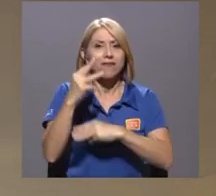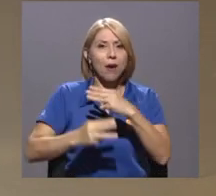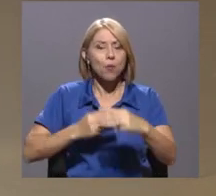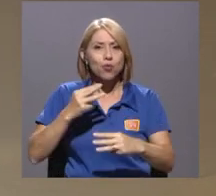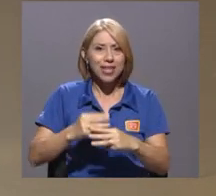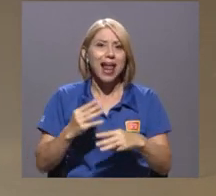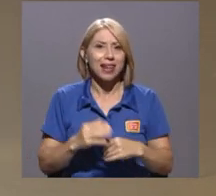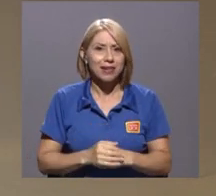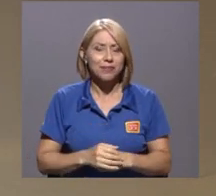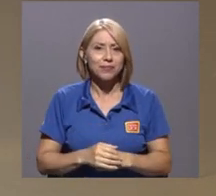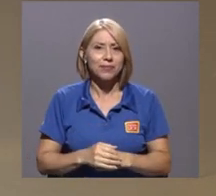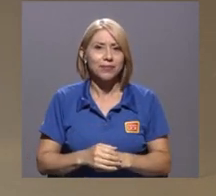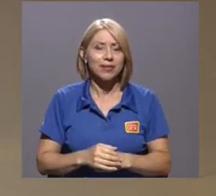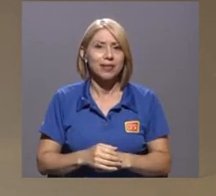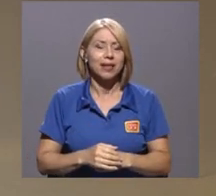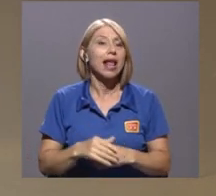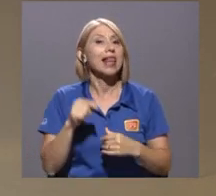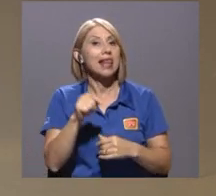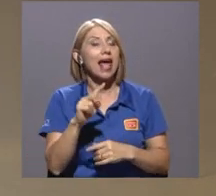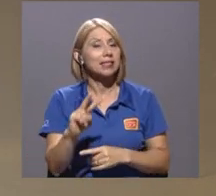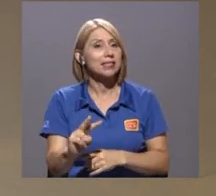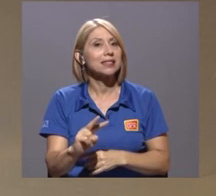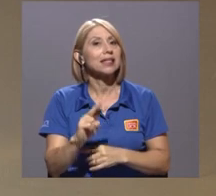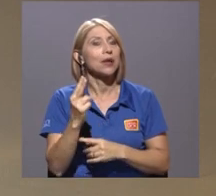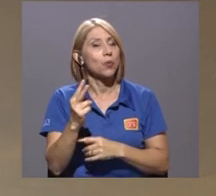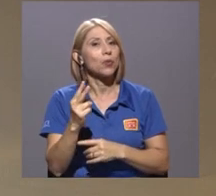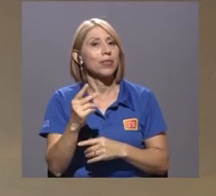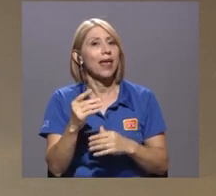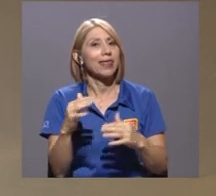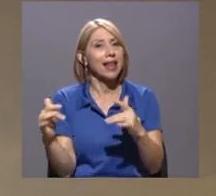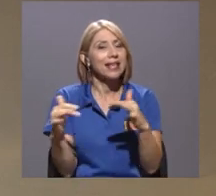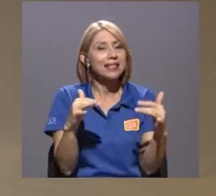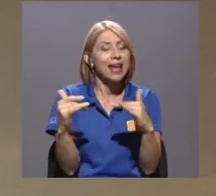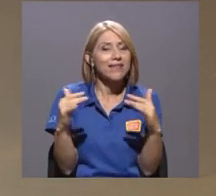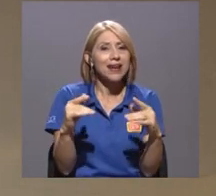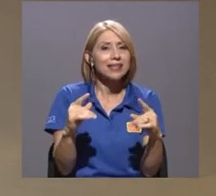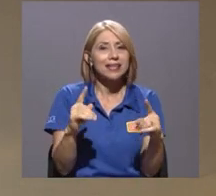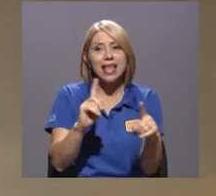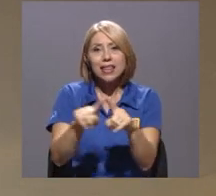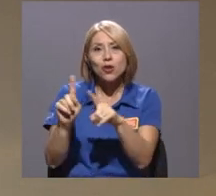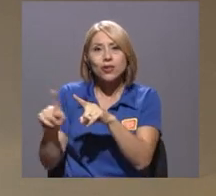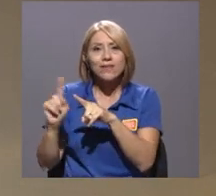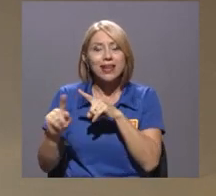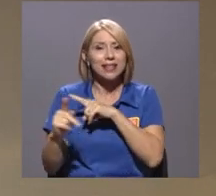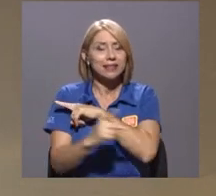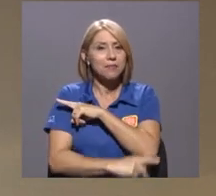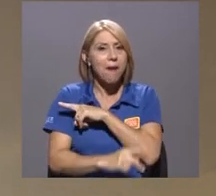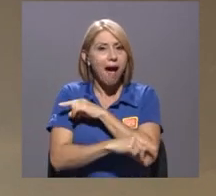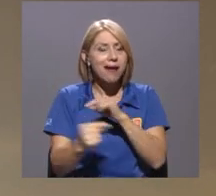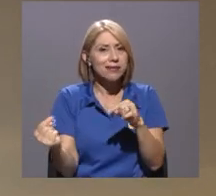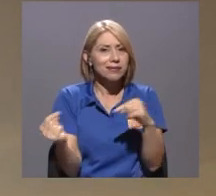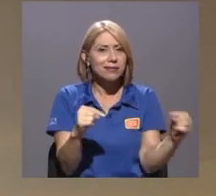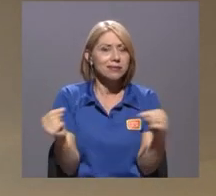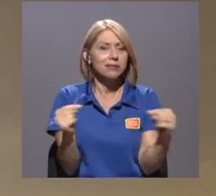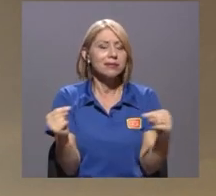de las guerras entre los vecinos a uno y otro lado del ring